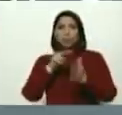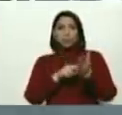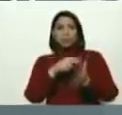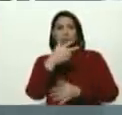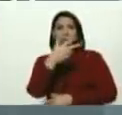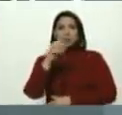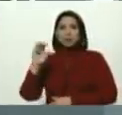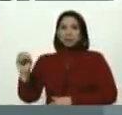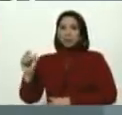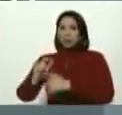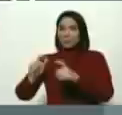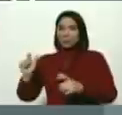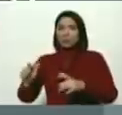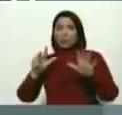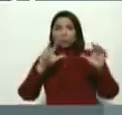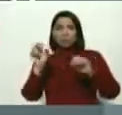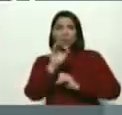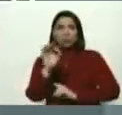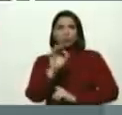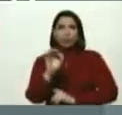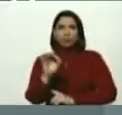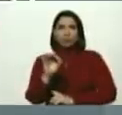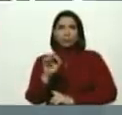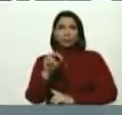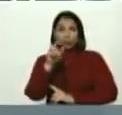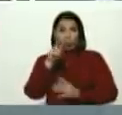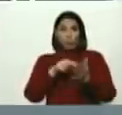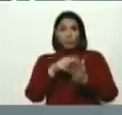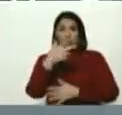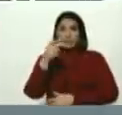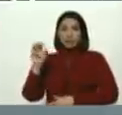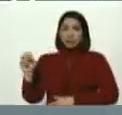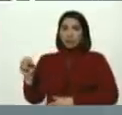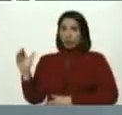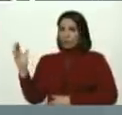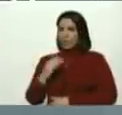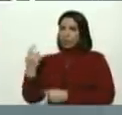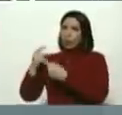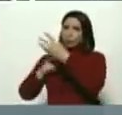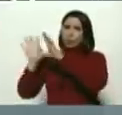2.300 casos, 80%. Fíjense este número,